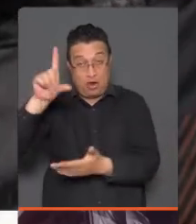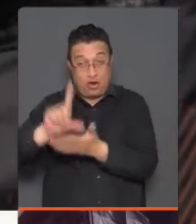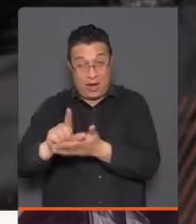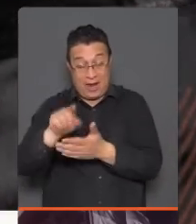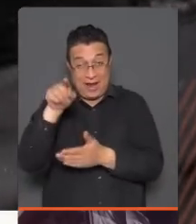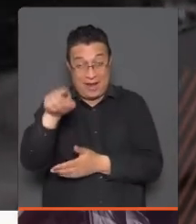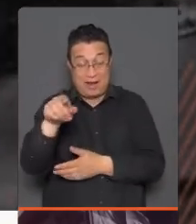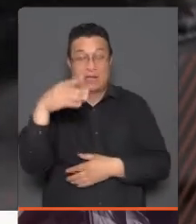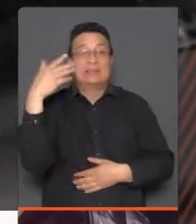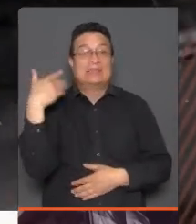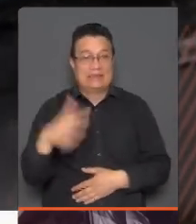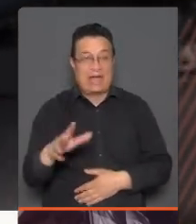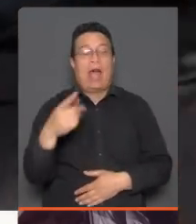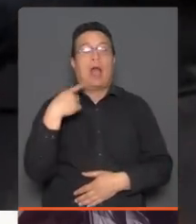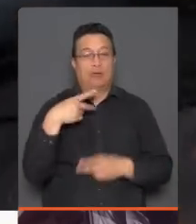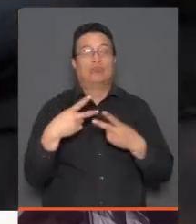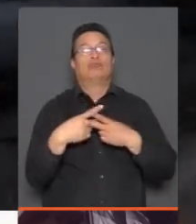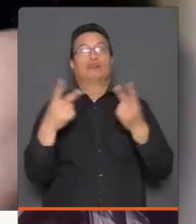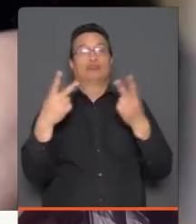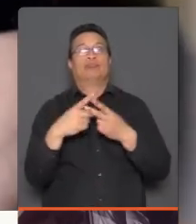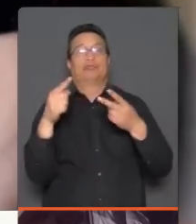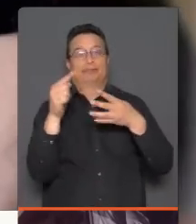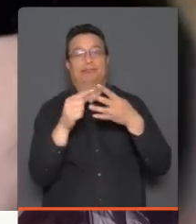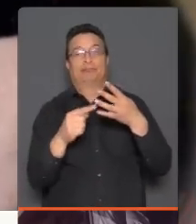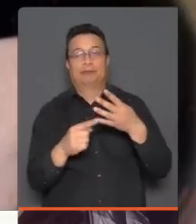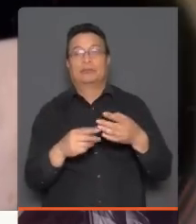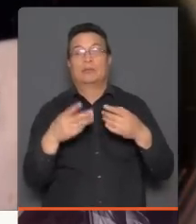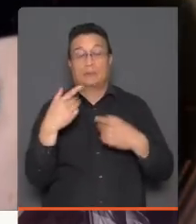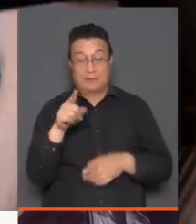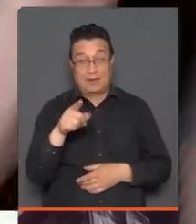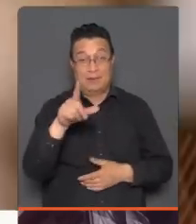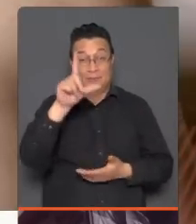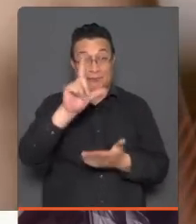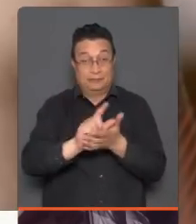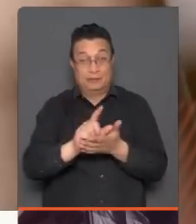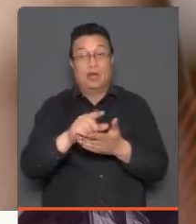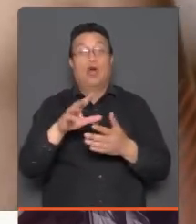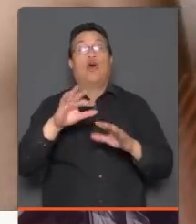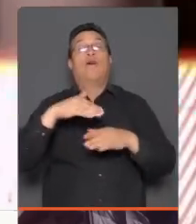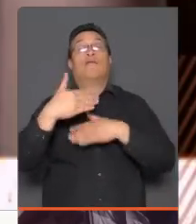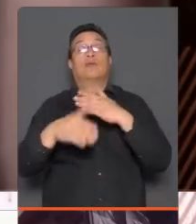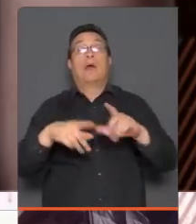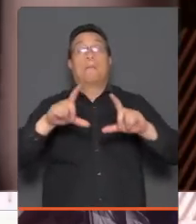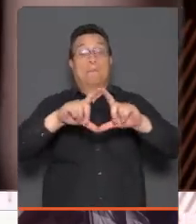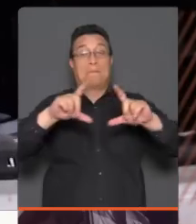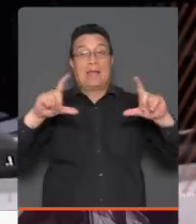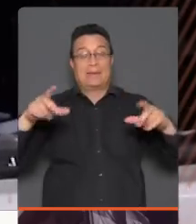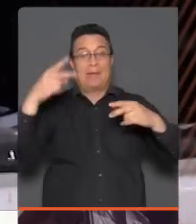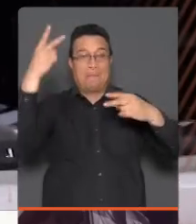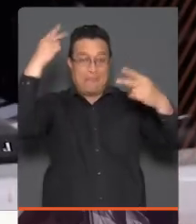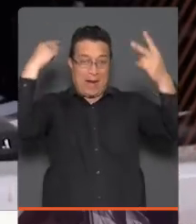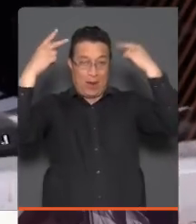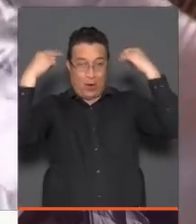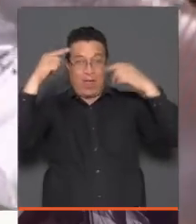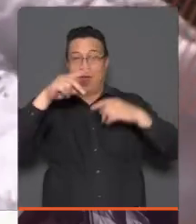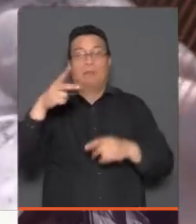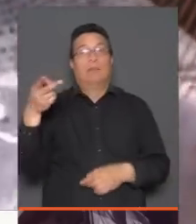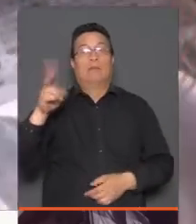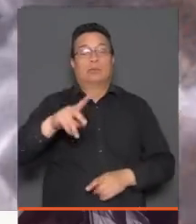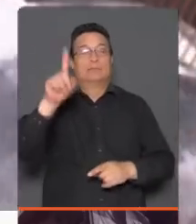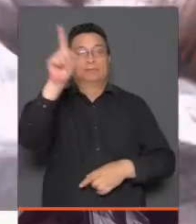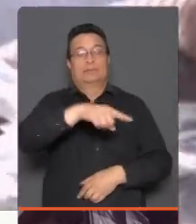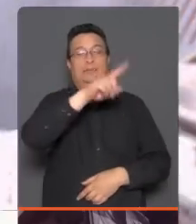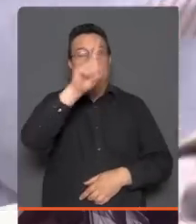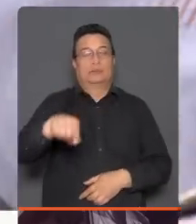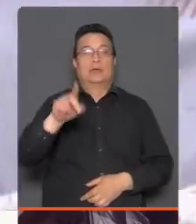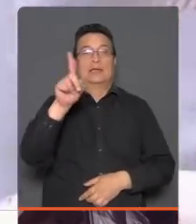clandestino ya hacía noticia. Centro Estética Integral, que funcionaba con patente de peluquería, fue clausurado por la Seremi de